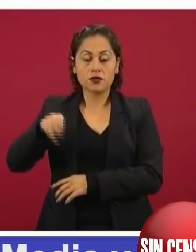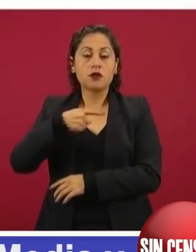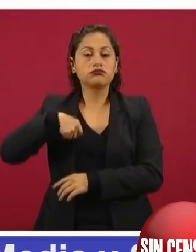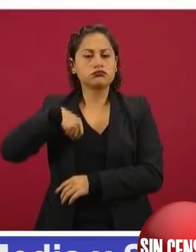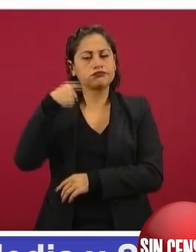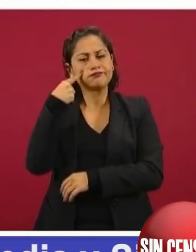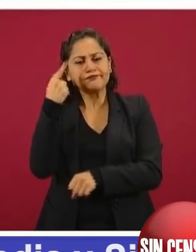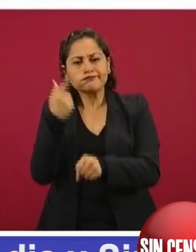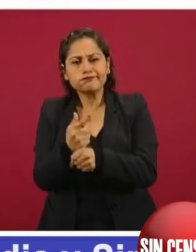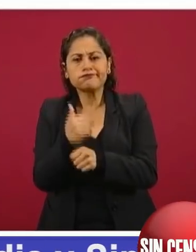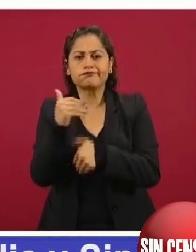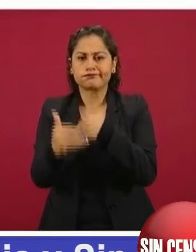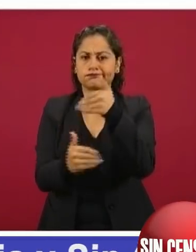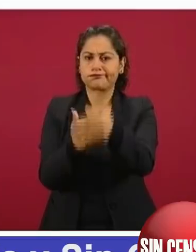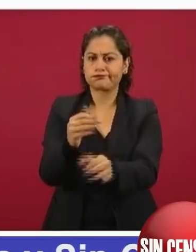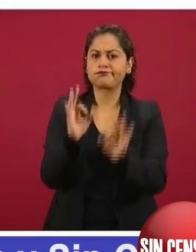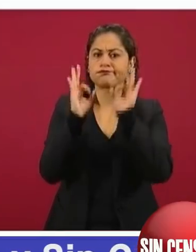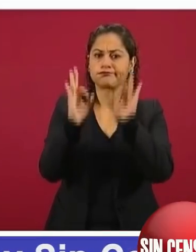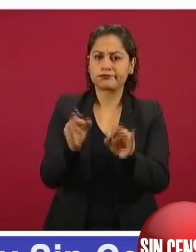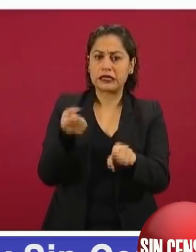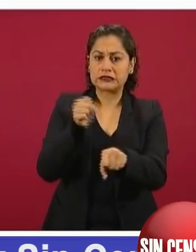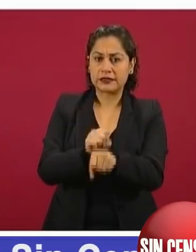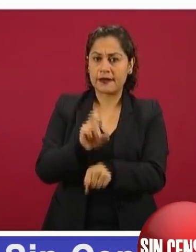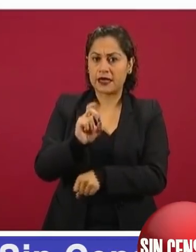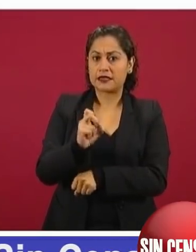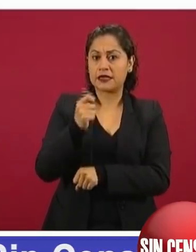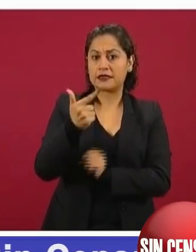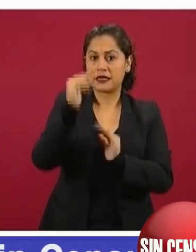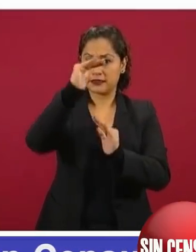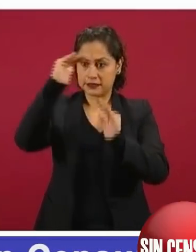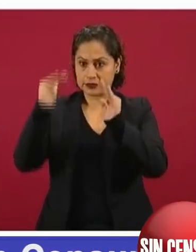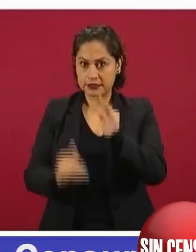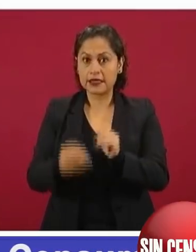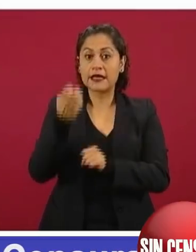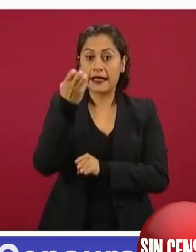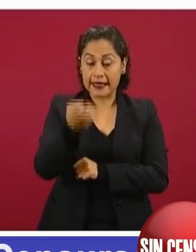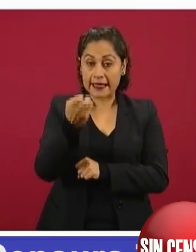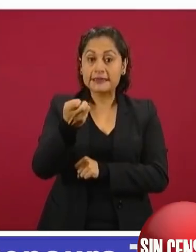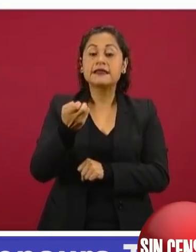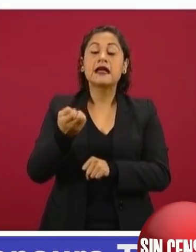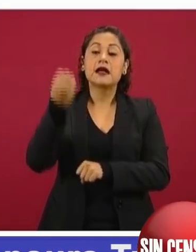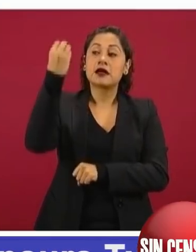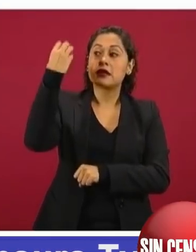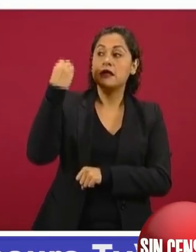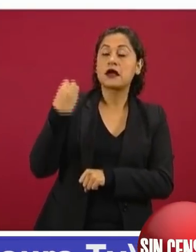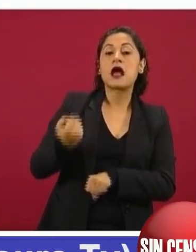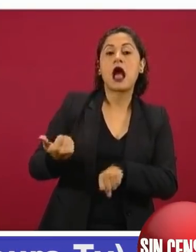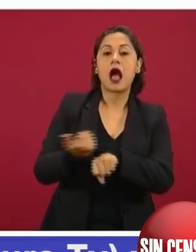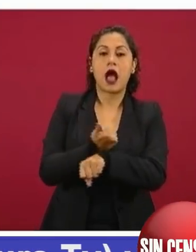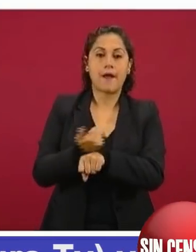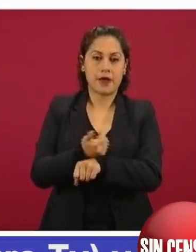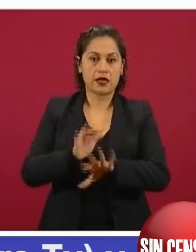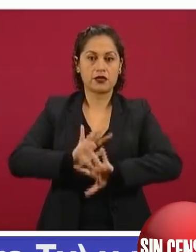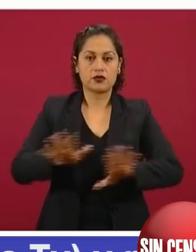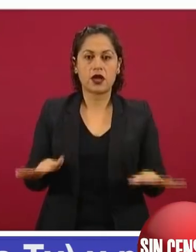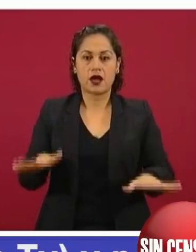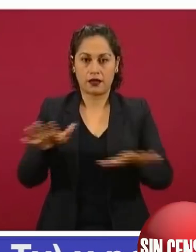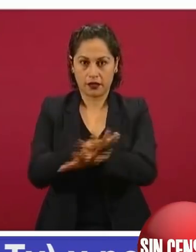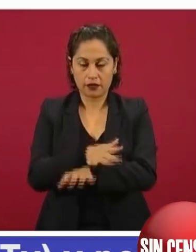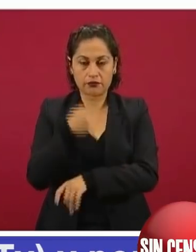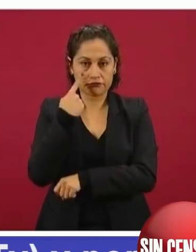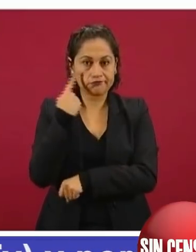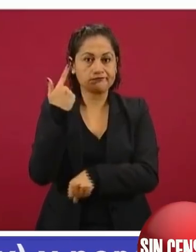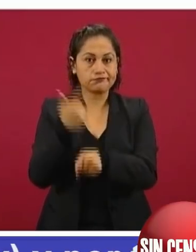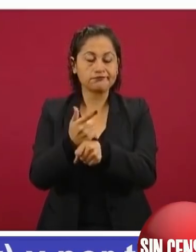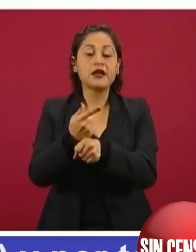semana 37 tiene descenso, es uno de los 3 estados que pasó de naranja a amarillo en el corte más reciente, y vemos que la mortalidad